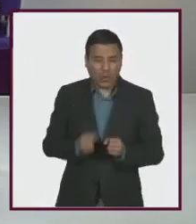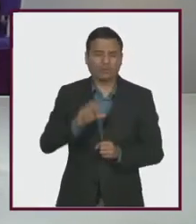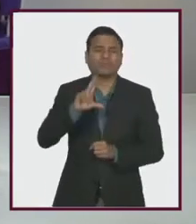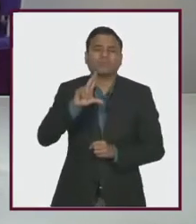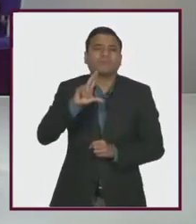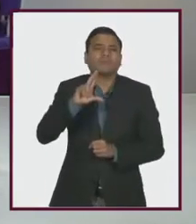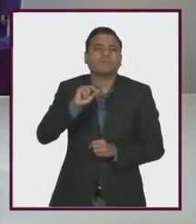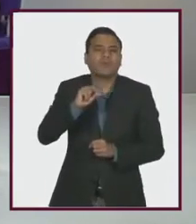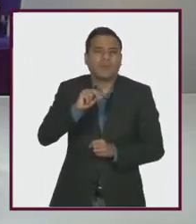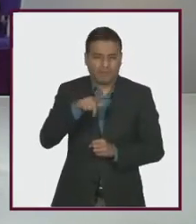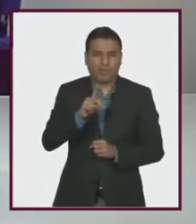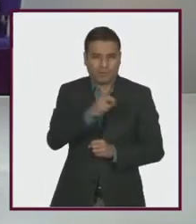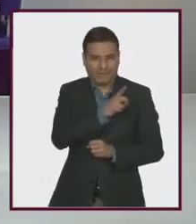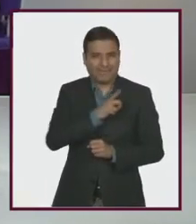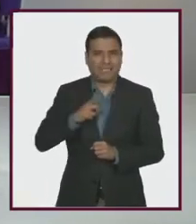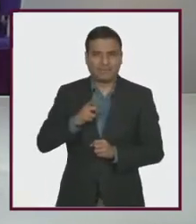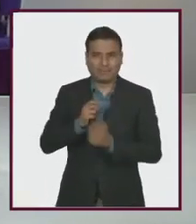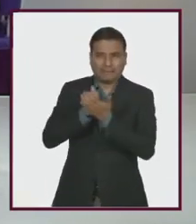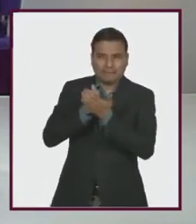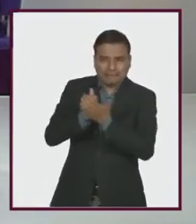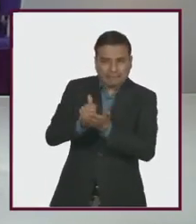importante identificarlo. Observarlo.